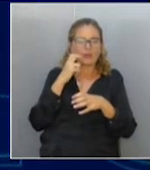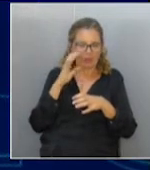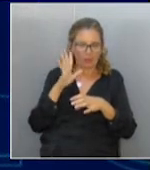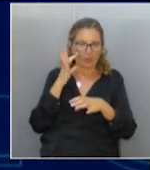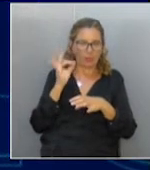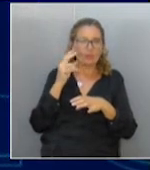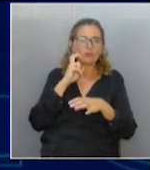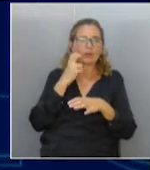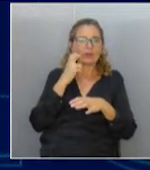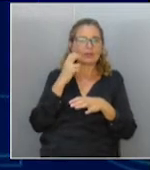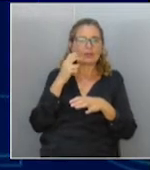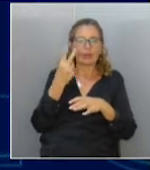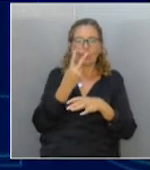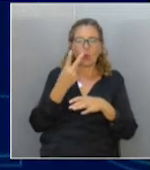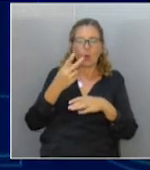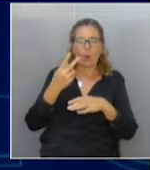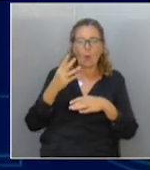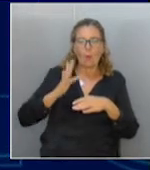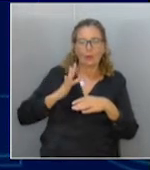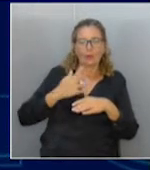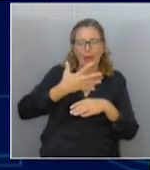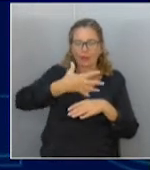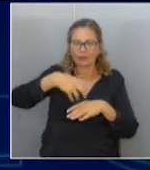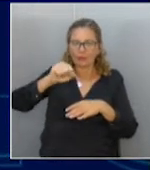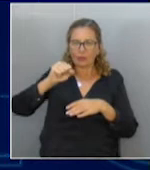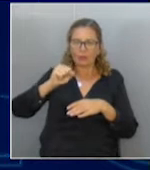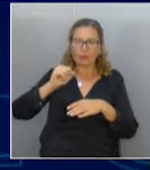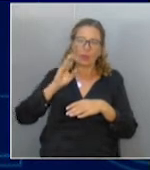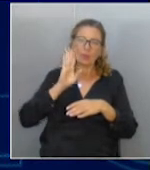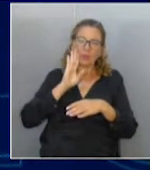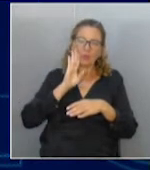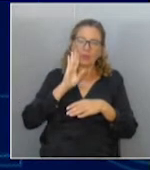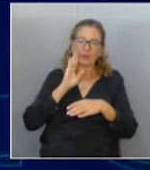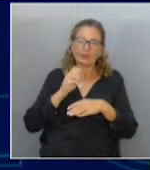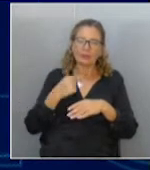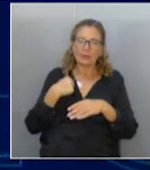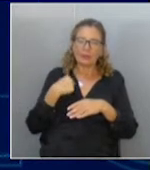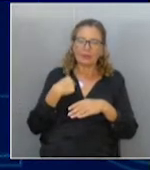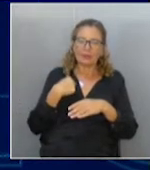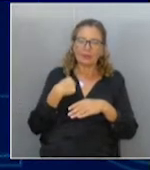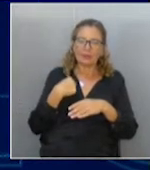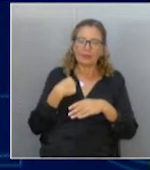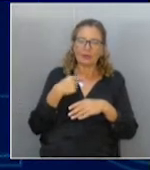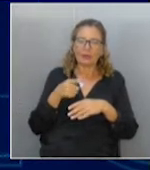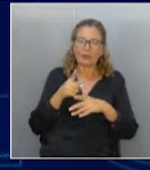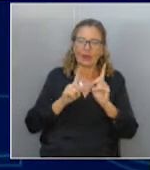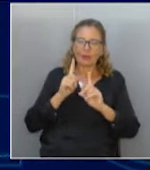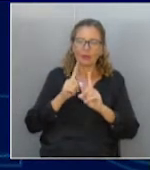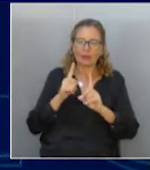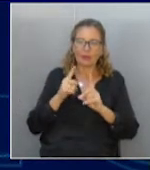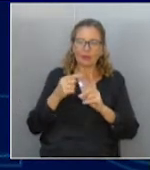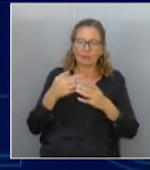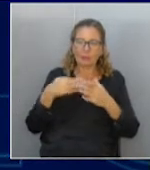mujer dándole o llevando a una madre, digamos. Sí. En realidad, bueno, para mí esto ha sido como algo que me ha